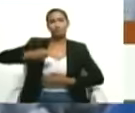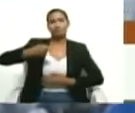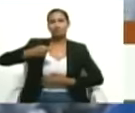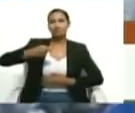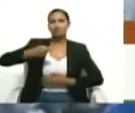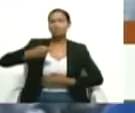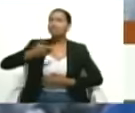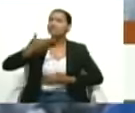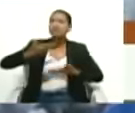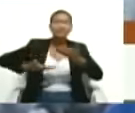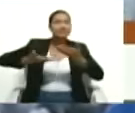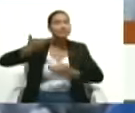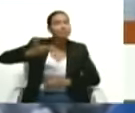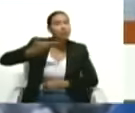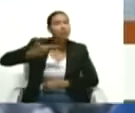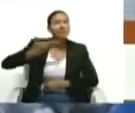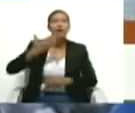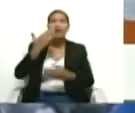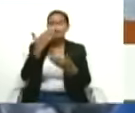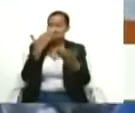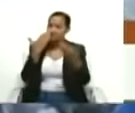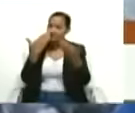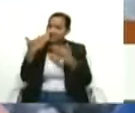para siempre.